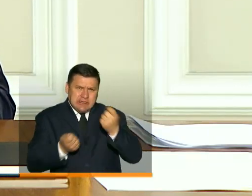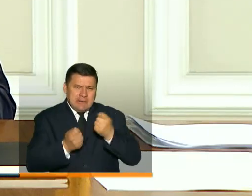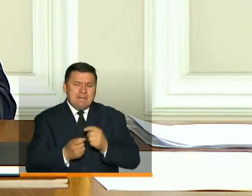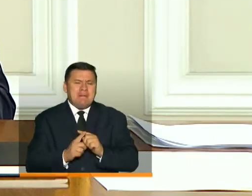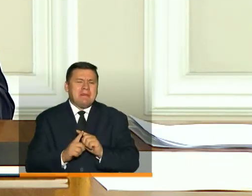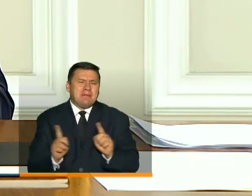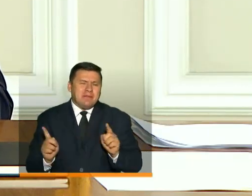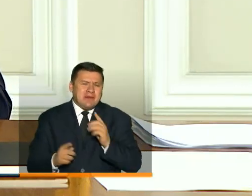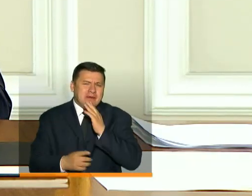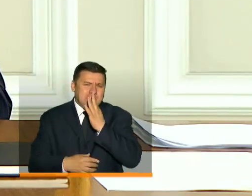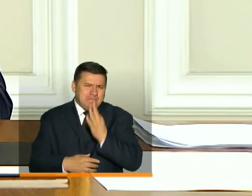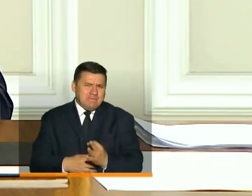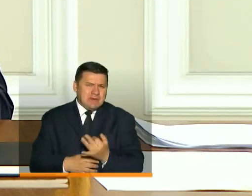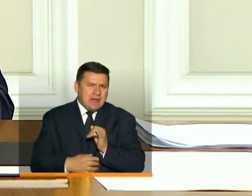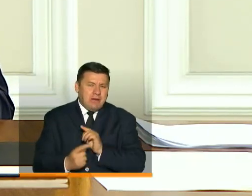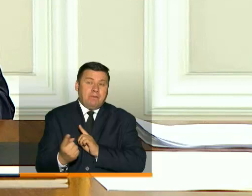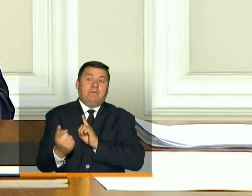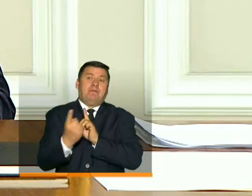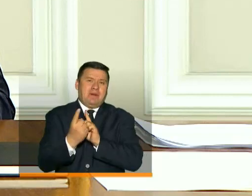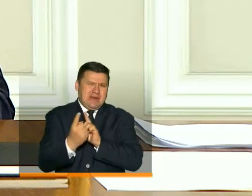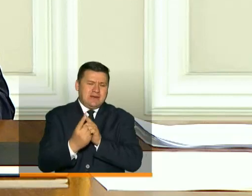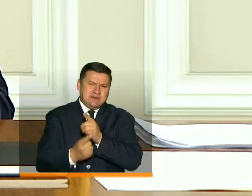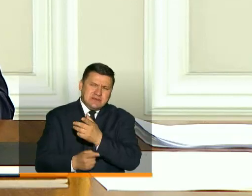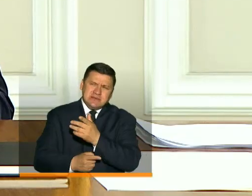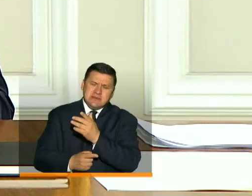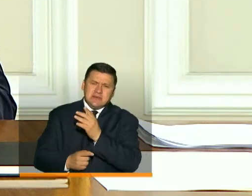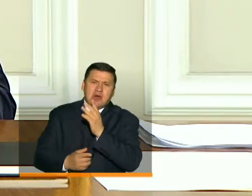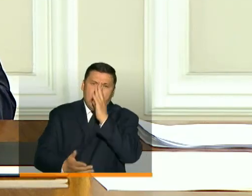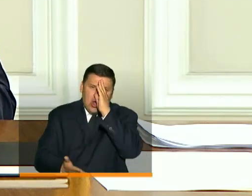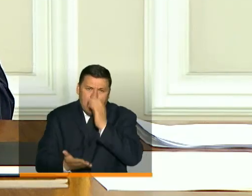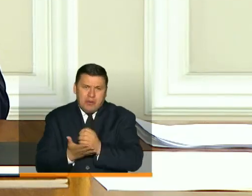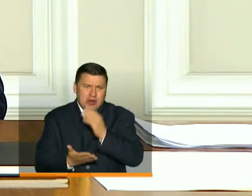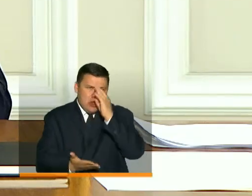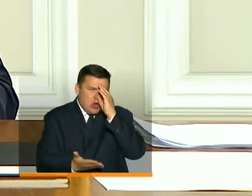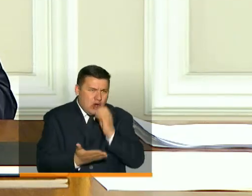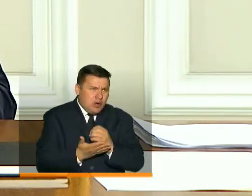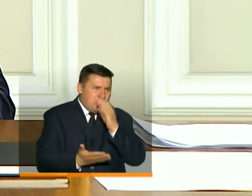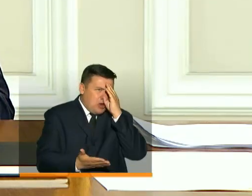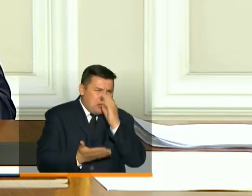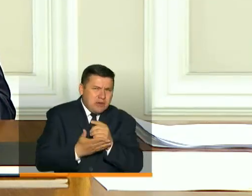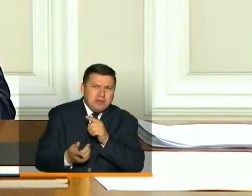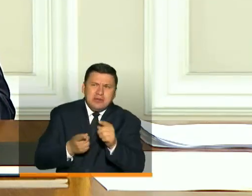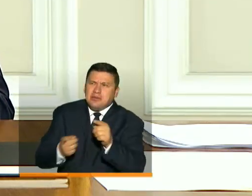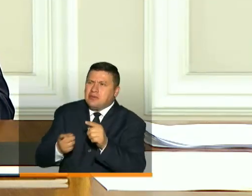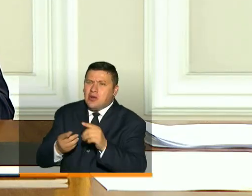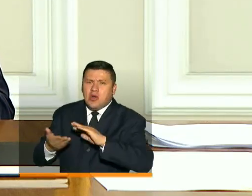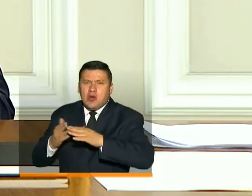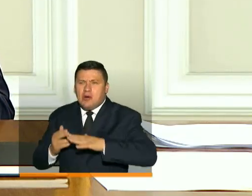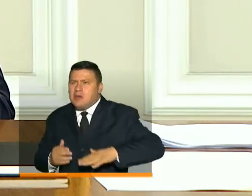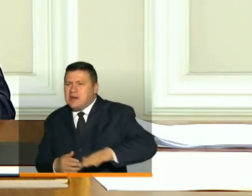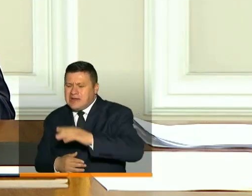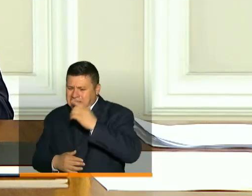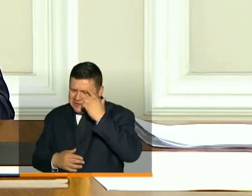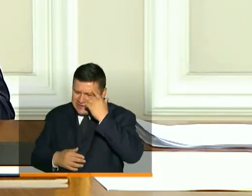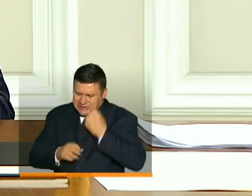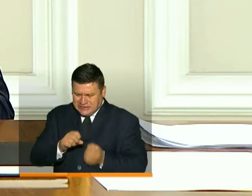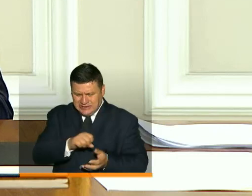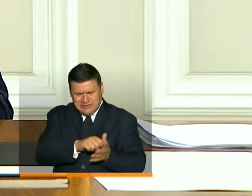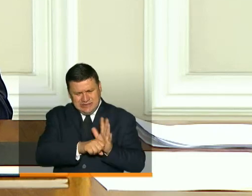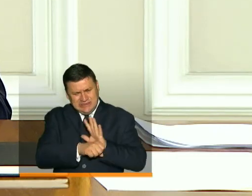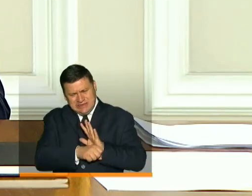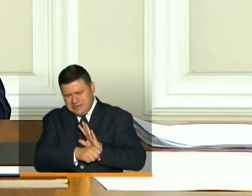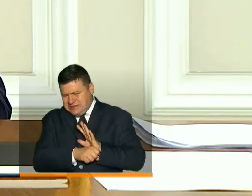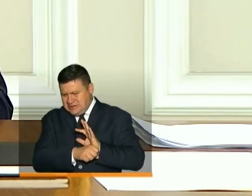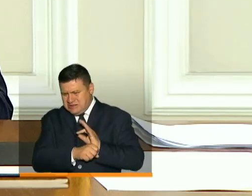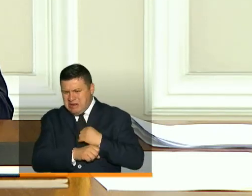Pero también es cierto, nos hemos encontrado con muchísimos estudios de opinión donde un sector importante de la población piensa que el COVID no va a tocar